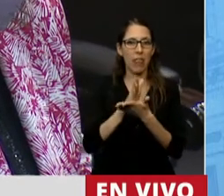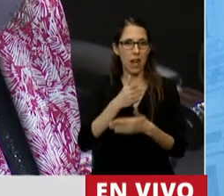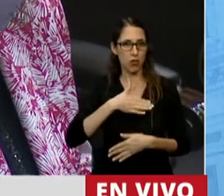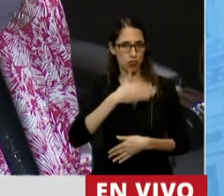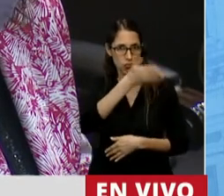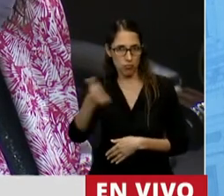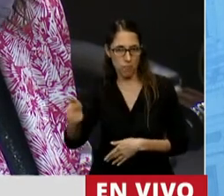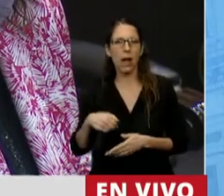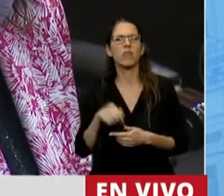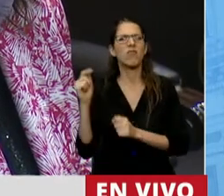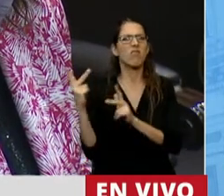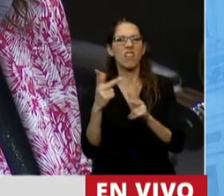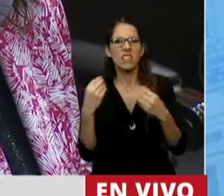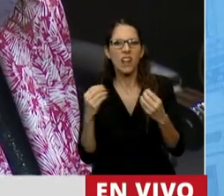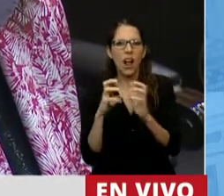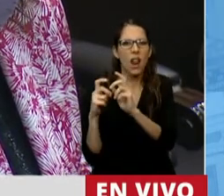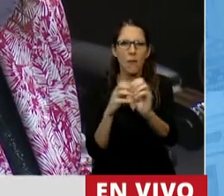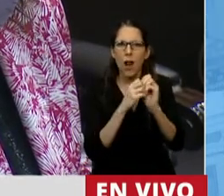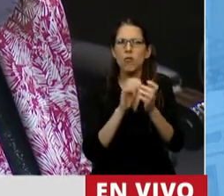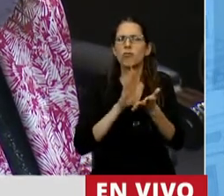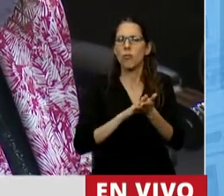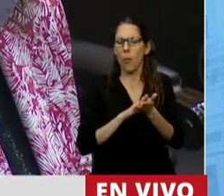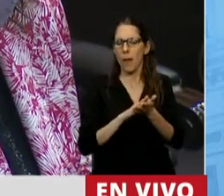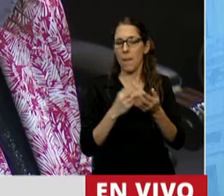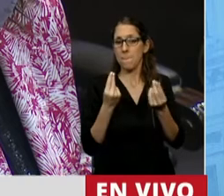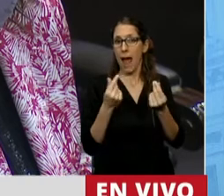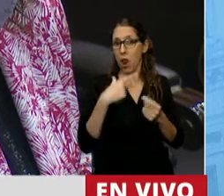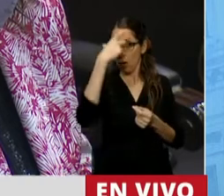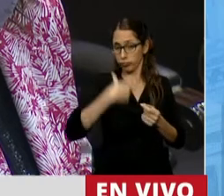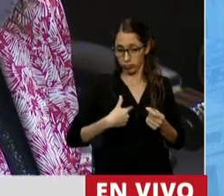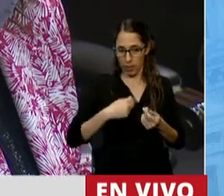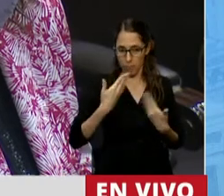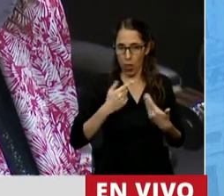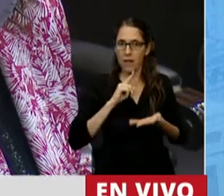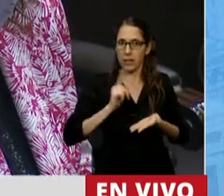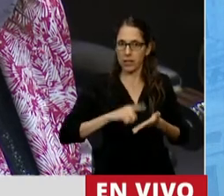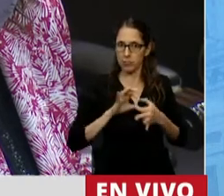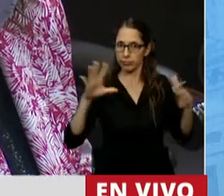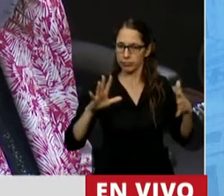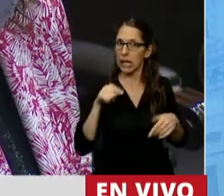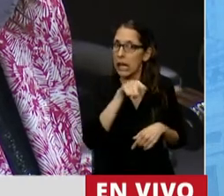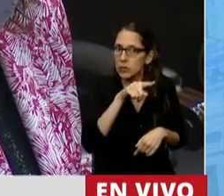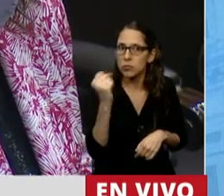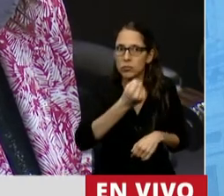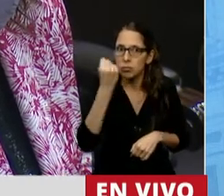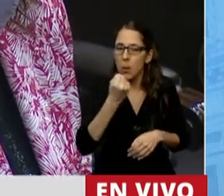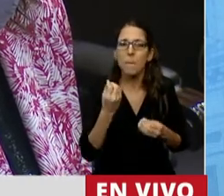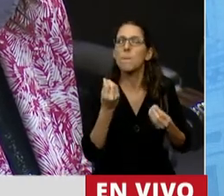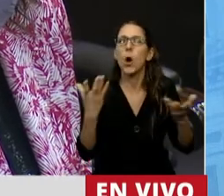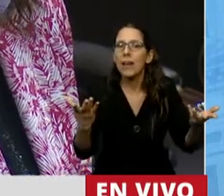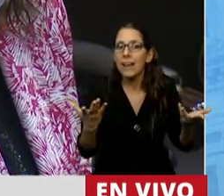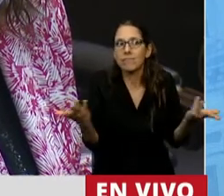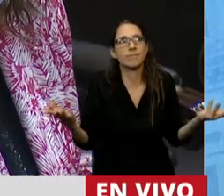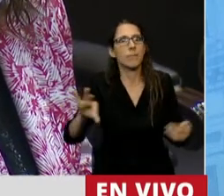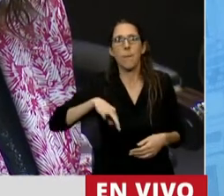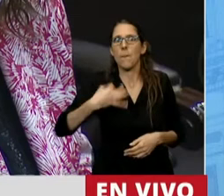el debate sobre el valor intrínseco de la autonomía personal es fundamental por una razón. Es lo que le da sentido a la vida